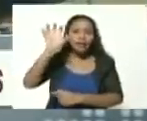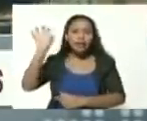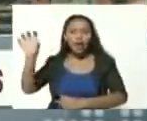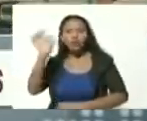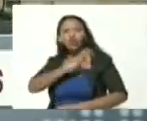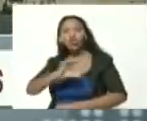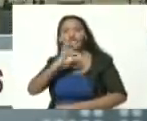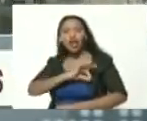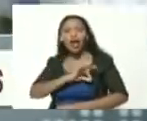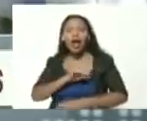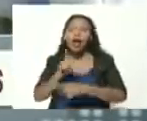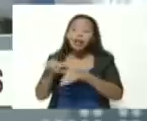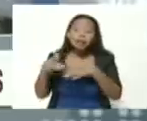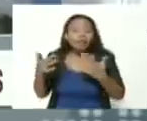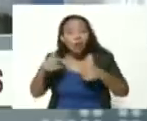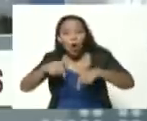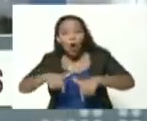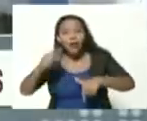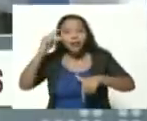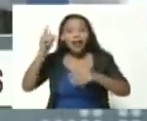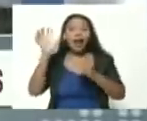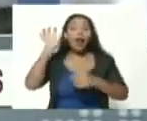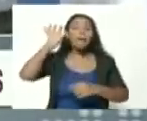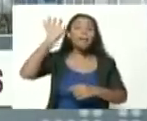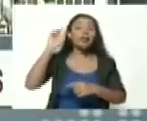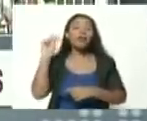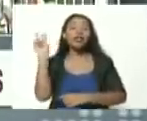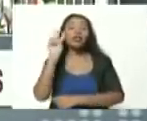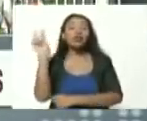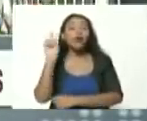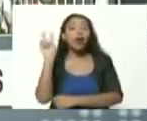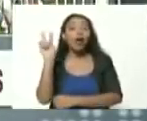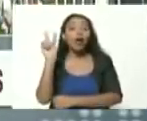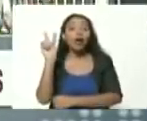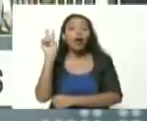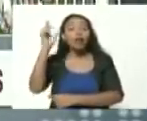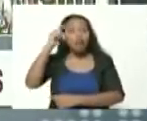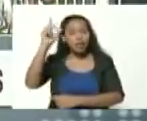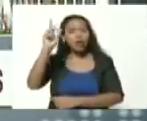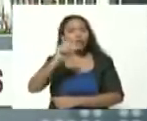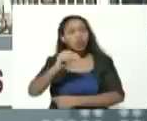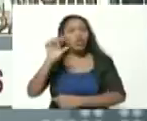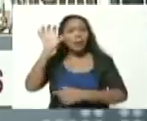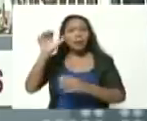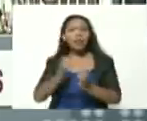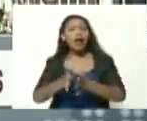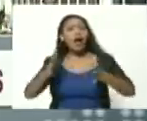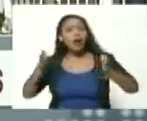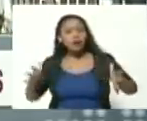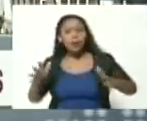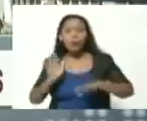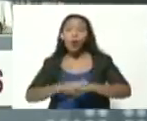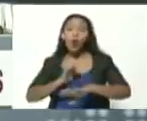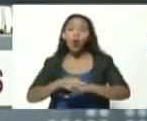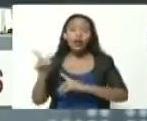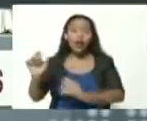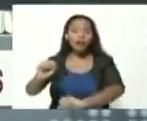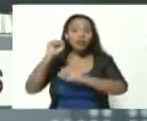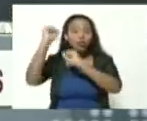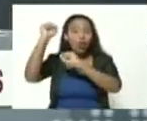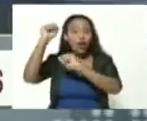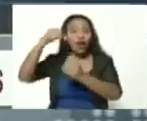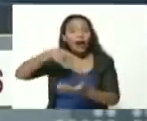soberanos. Así que hoy, que es Día de la Patria Venezolana, día también de la Patria Grande, porque de la victoria de